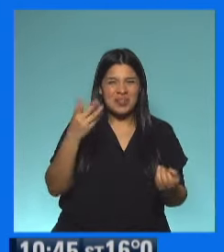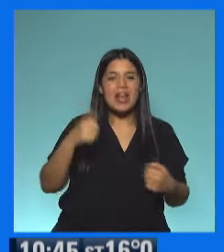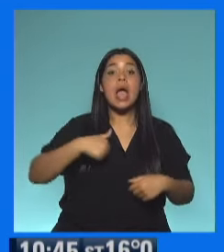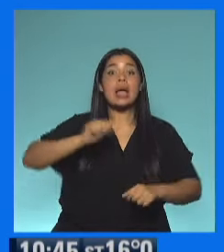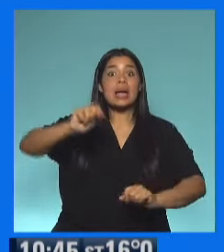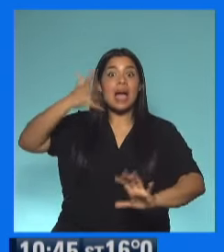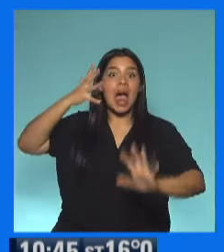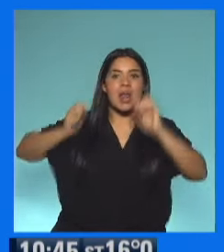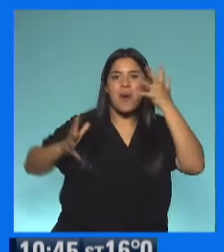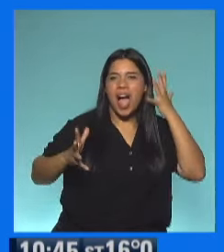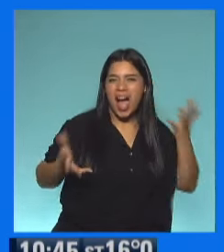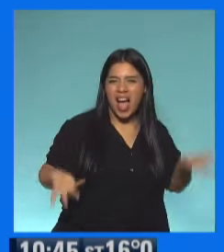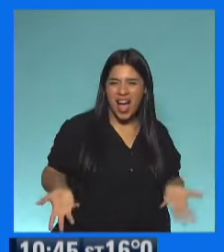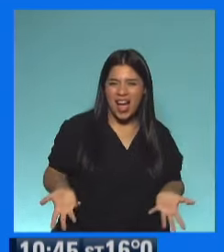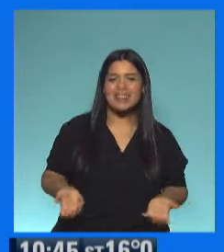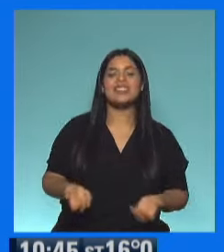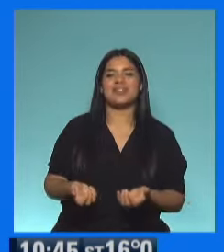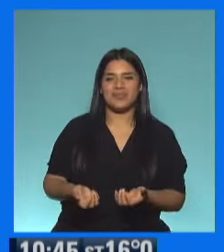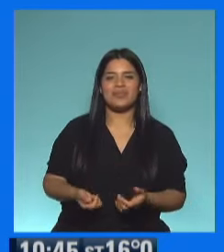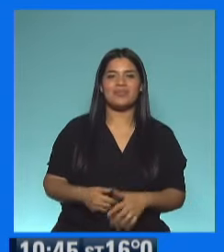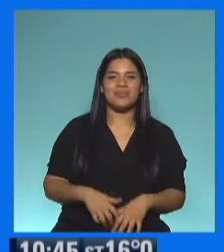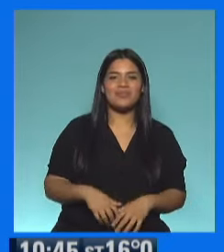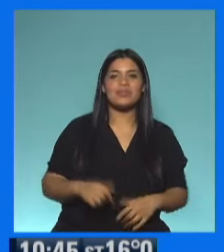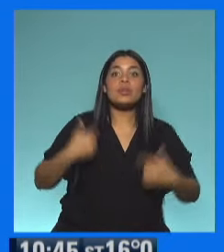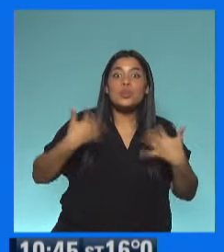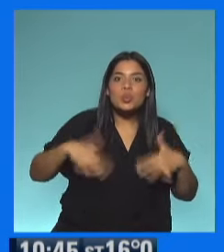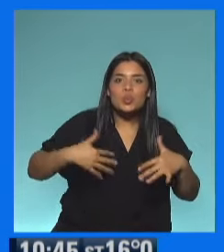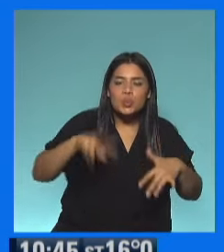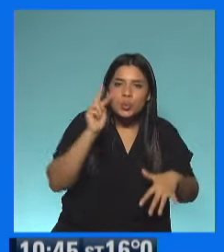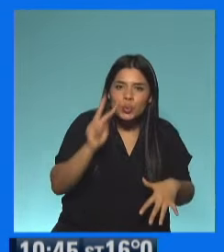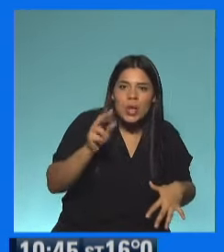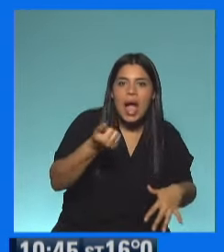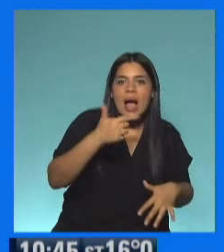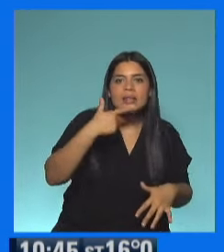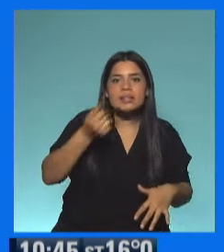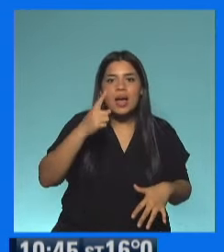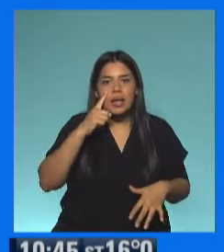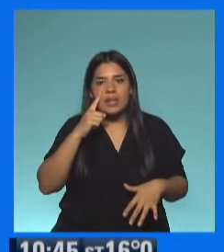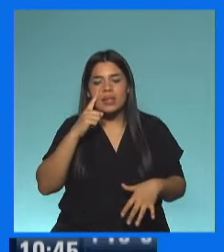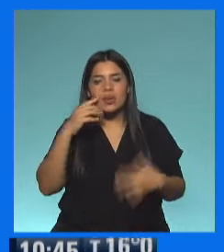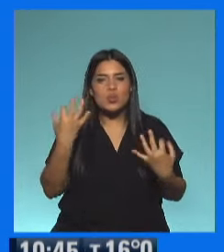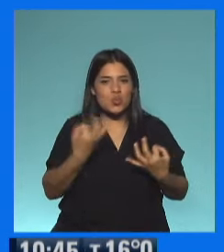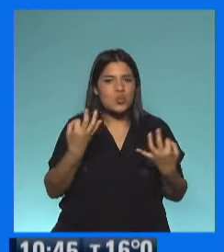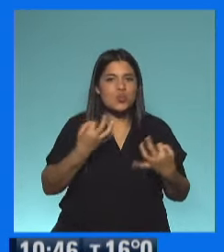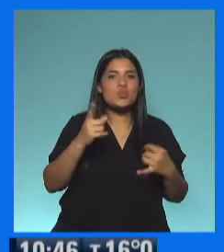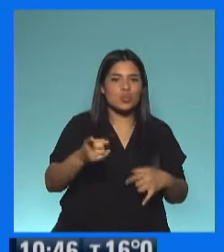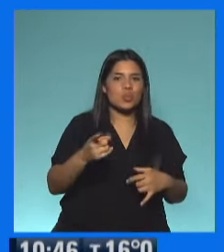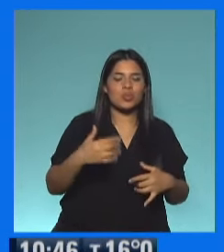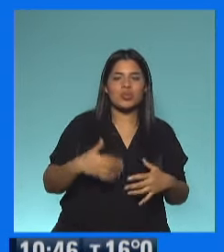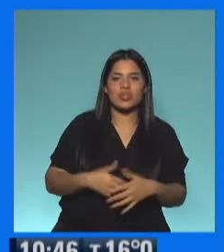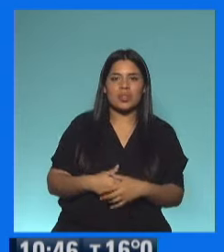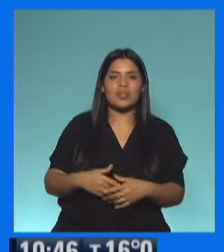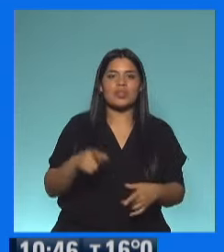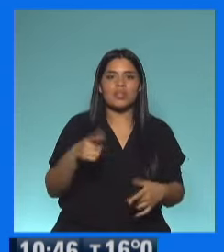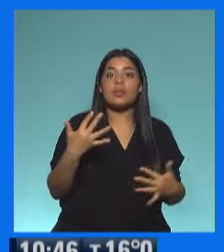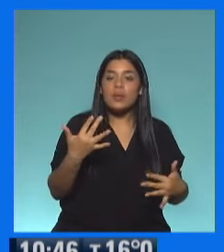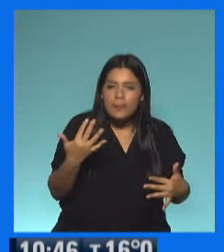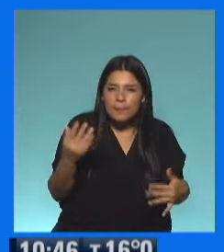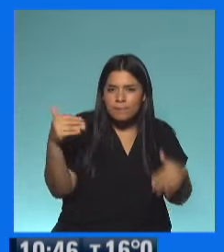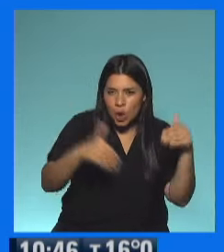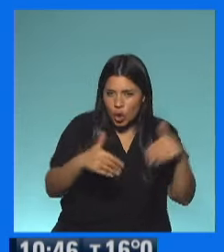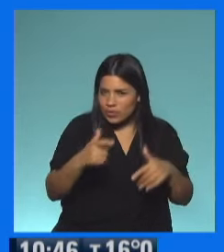¡Carnaval! Hasta la pelota sumó al carnaval. Azaí de Agua de Oro, que también vota porque el carnaval siga hasta fin de año. No,